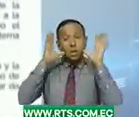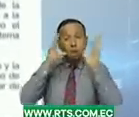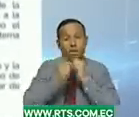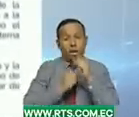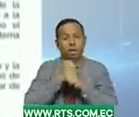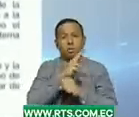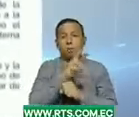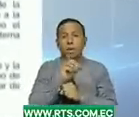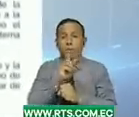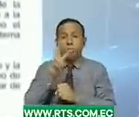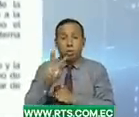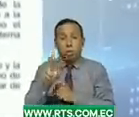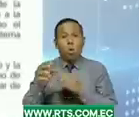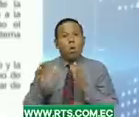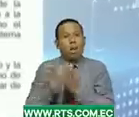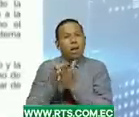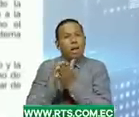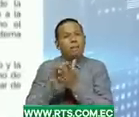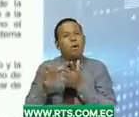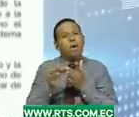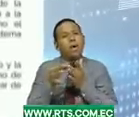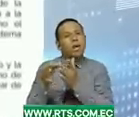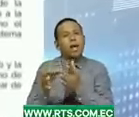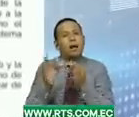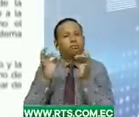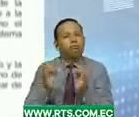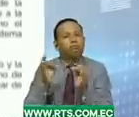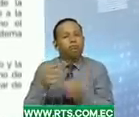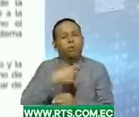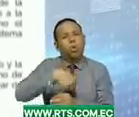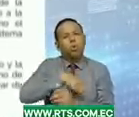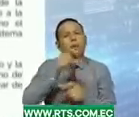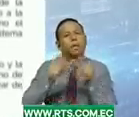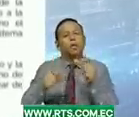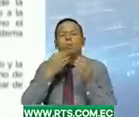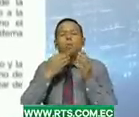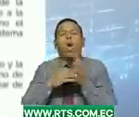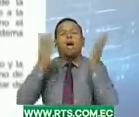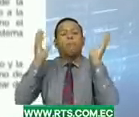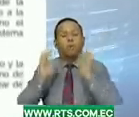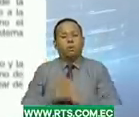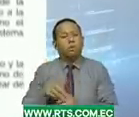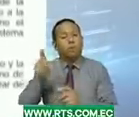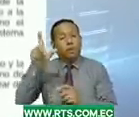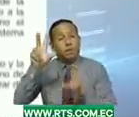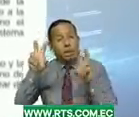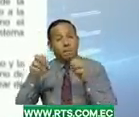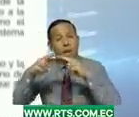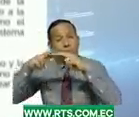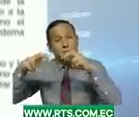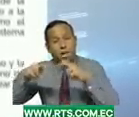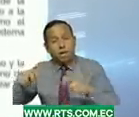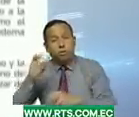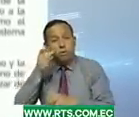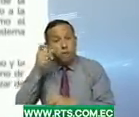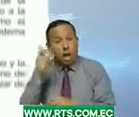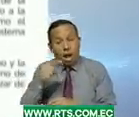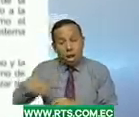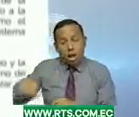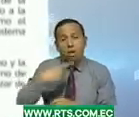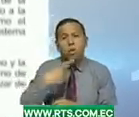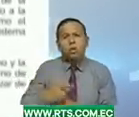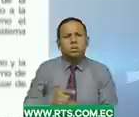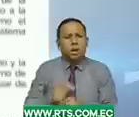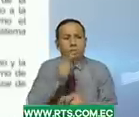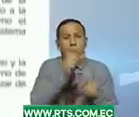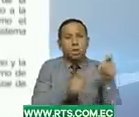guía práctica para la actuación fiscal en relación a presuntas violaciones al derecho a la libertad de expresión.